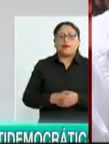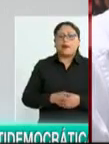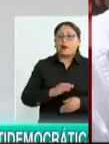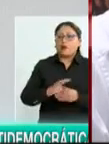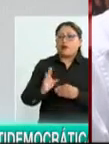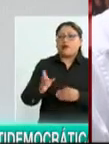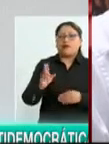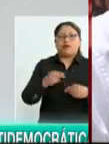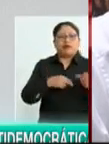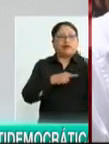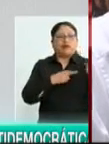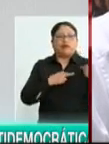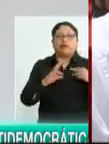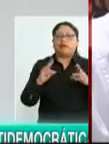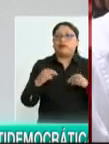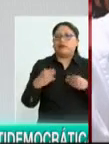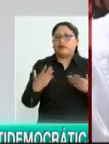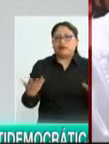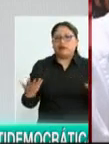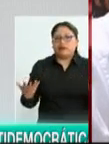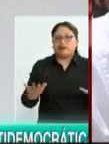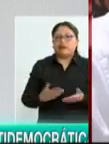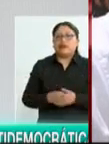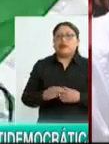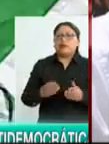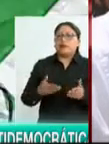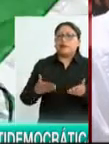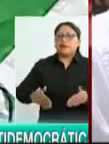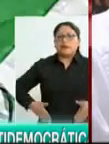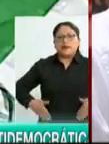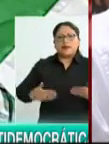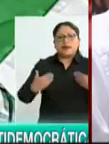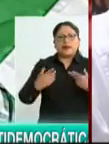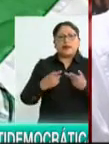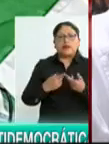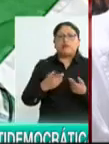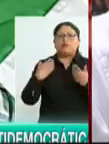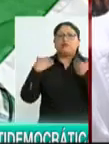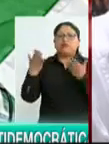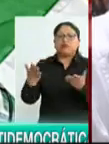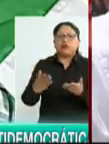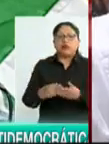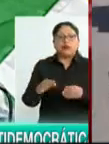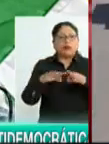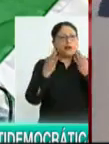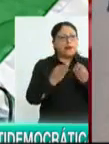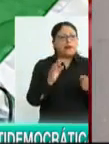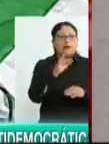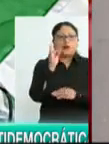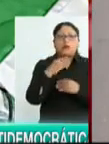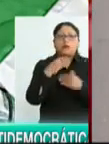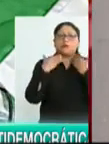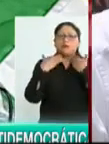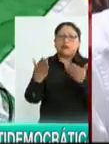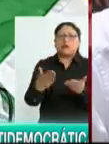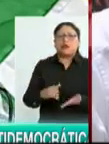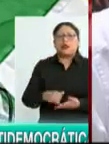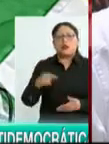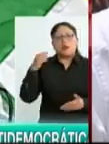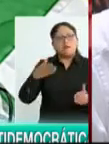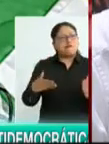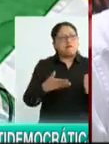totalmente irresponsable con la vida y con la economía de las familias bolivianas. De manera